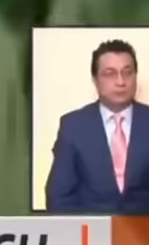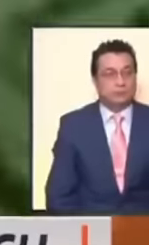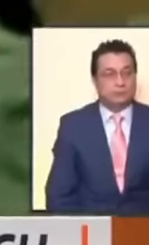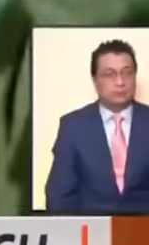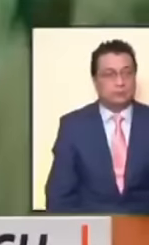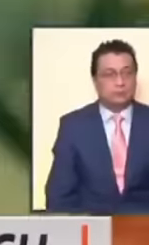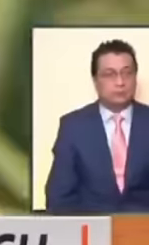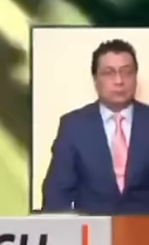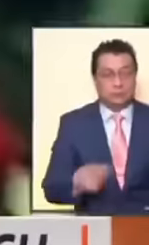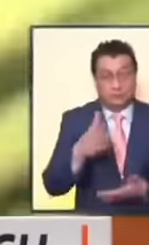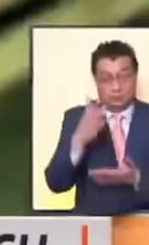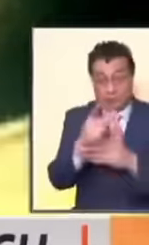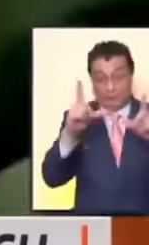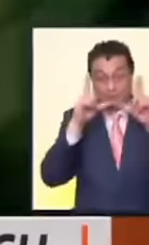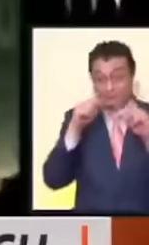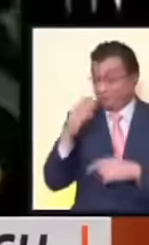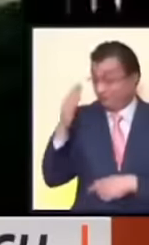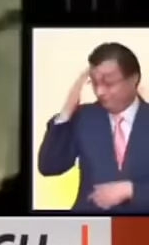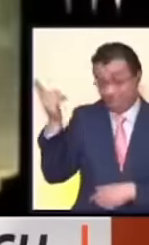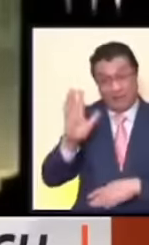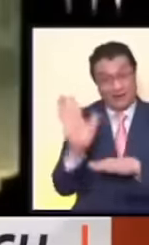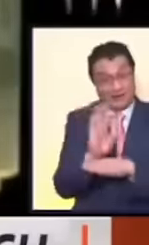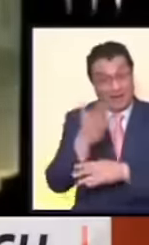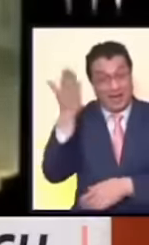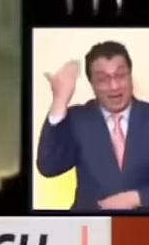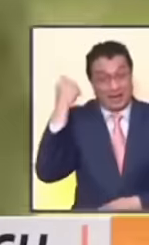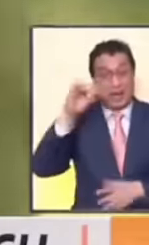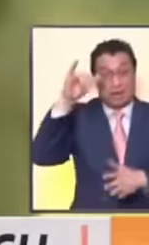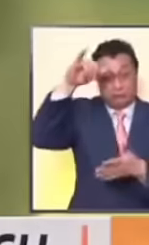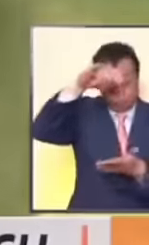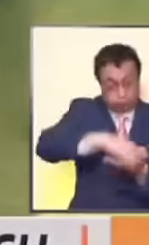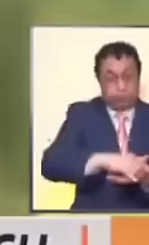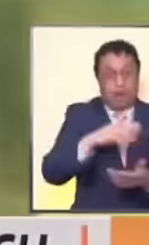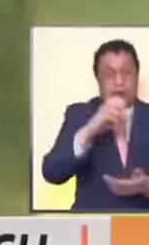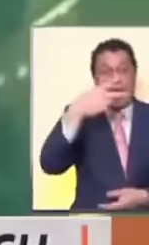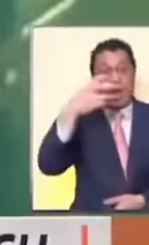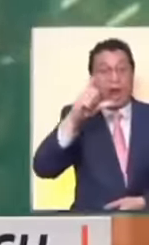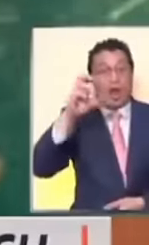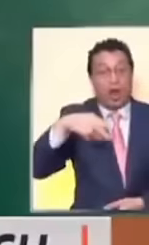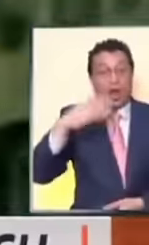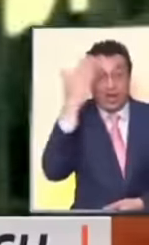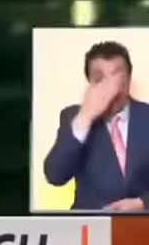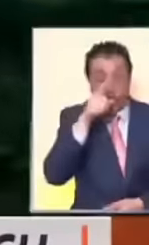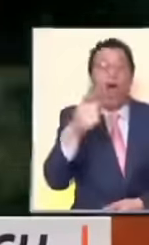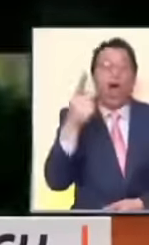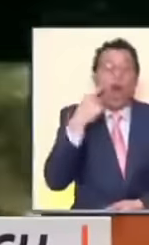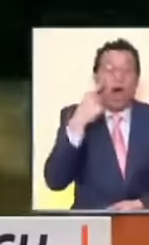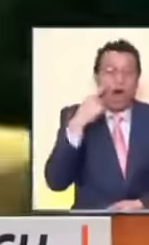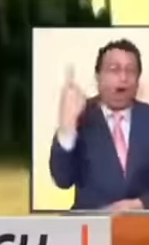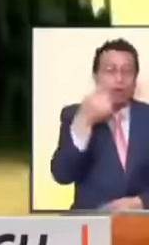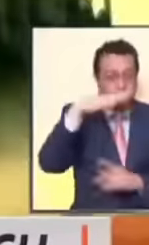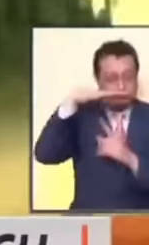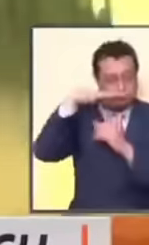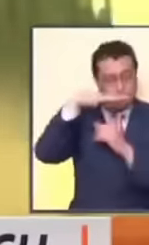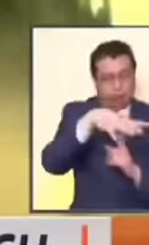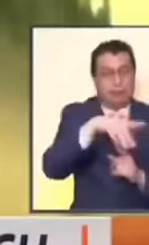Sus operaciones han sido protagonistas en el cine. La película La caída del Halcón Negro hizo reconocidos en el mundo a los Black